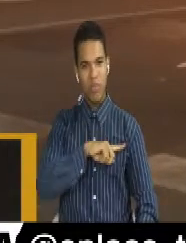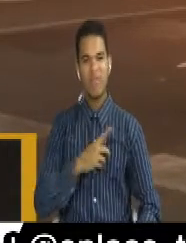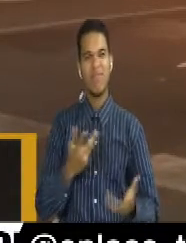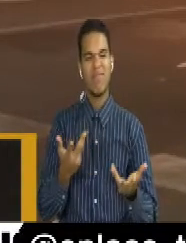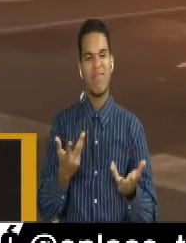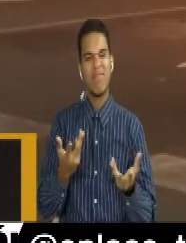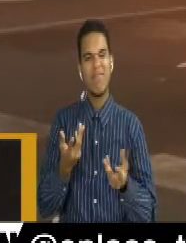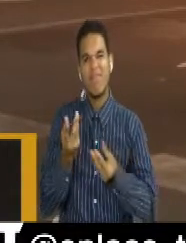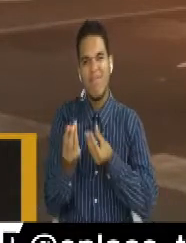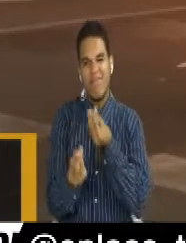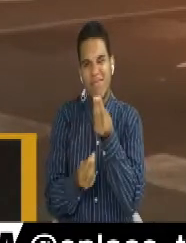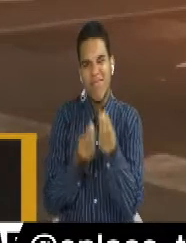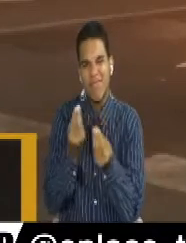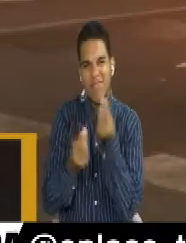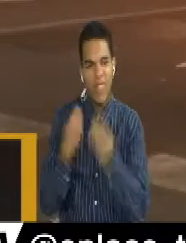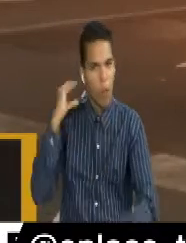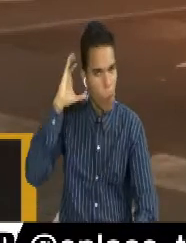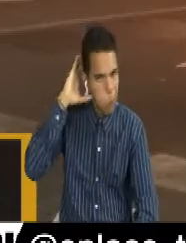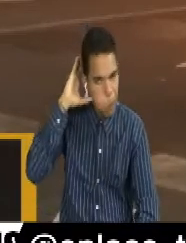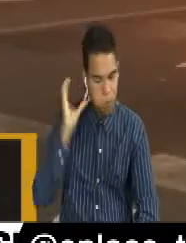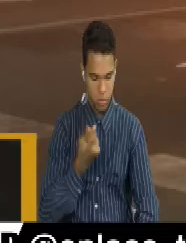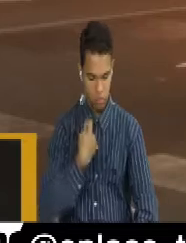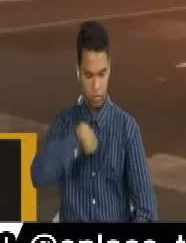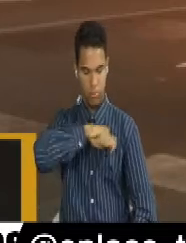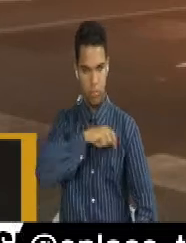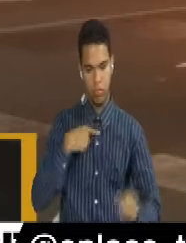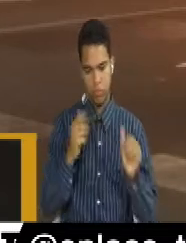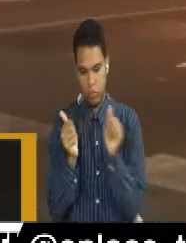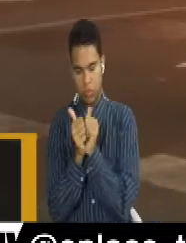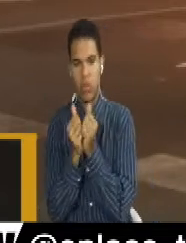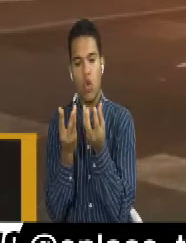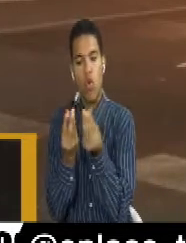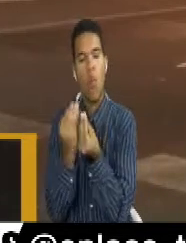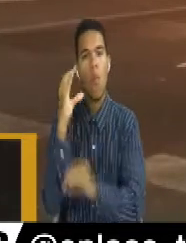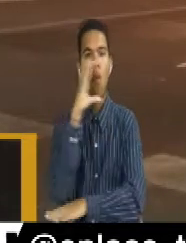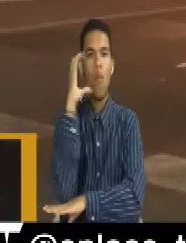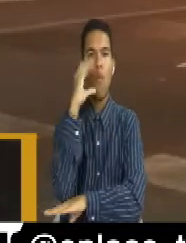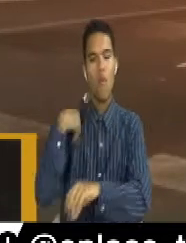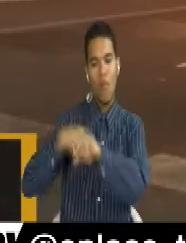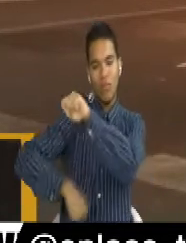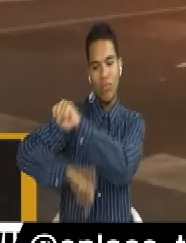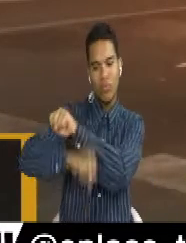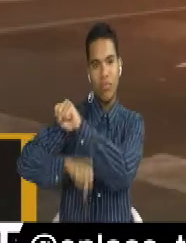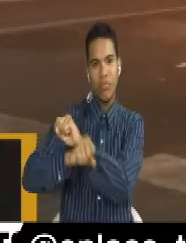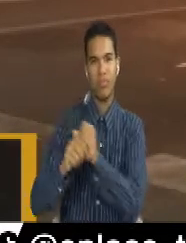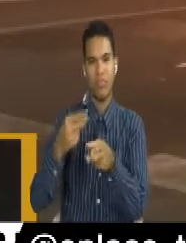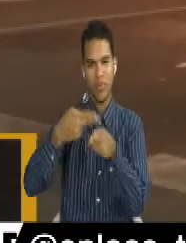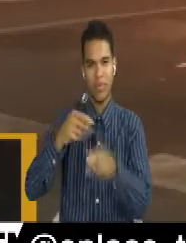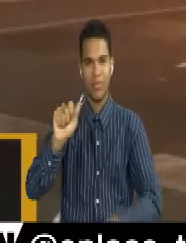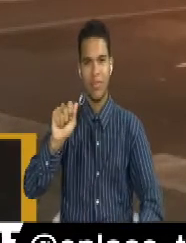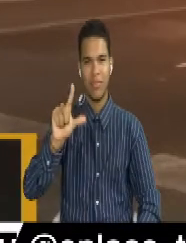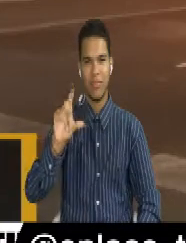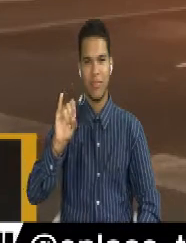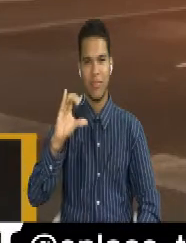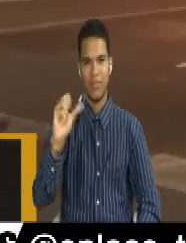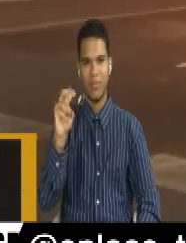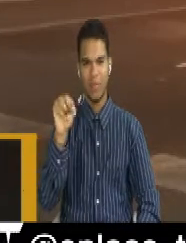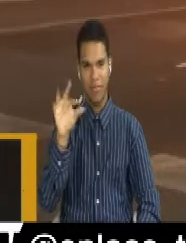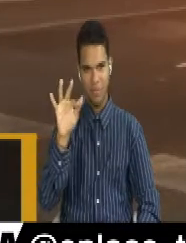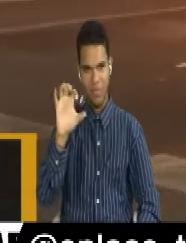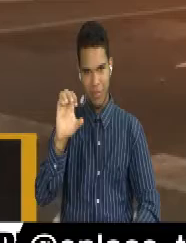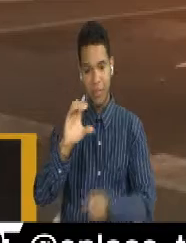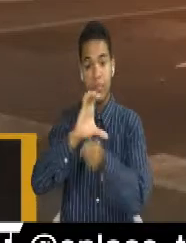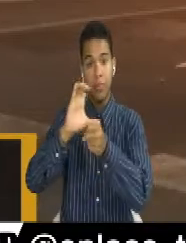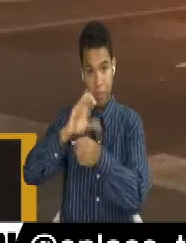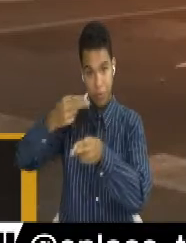Quieta, ya están en Alicante, aquí al lado de la Selección Colombia. Alicante, una temperatura bastante agradable, aquí